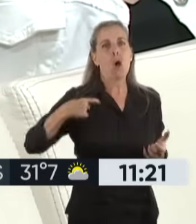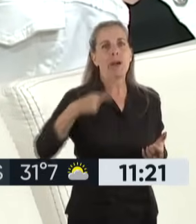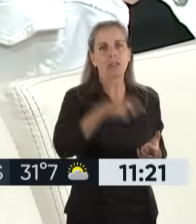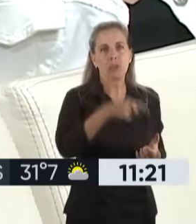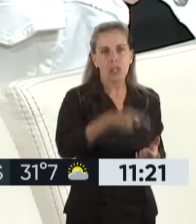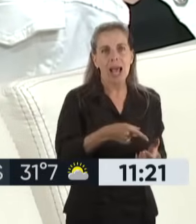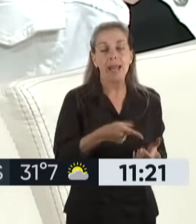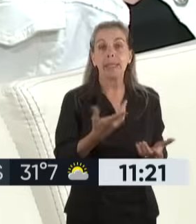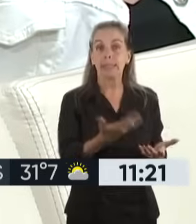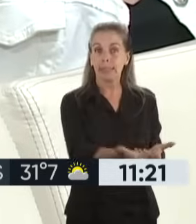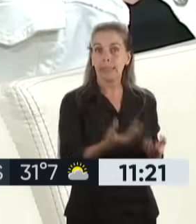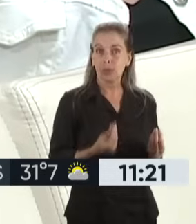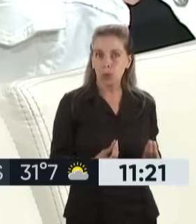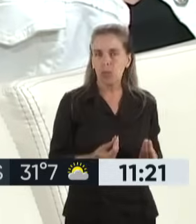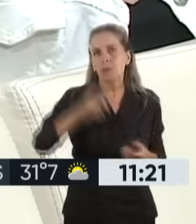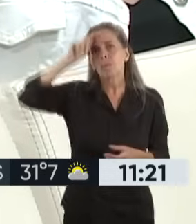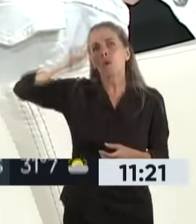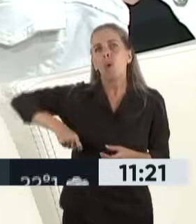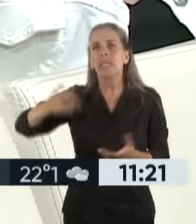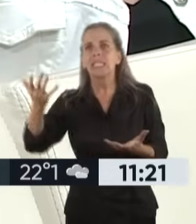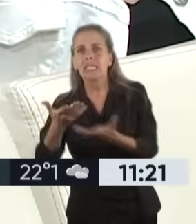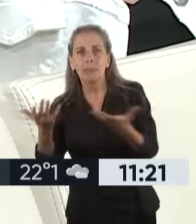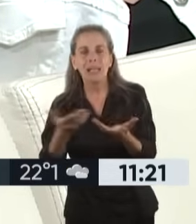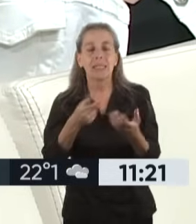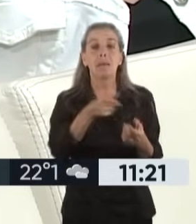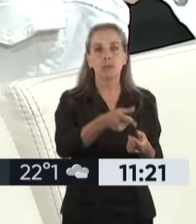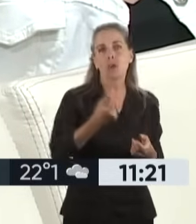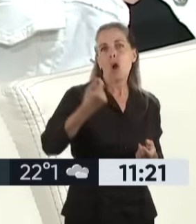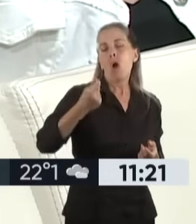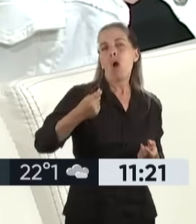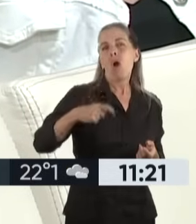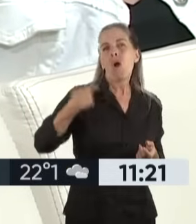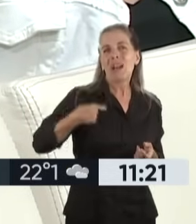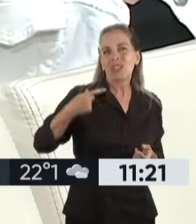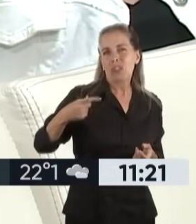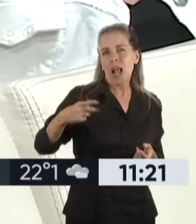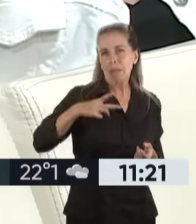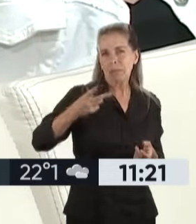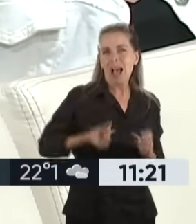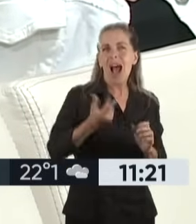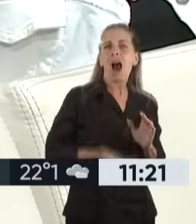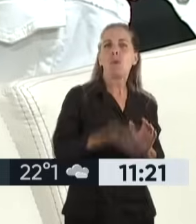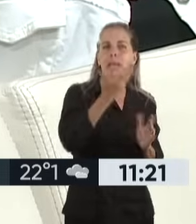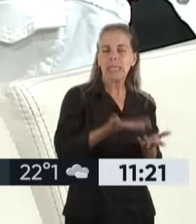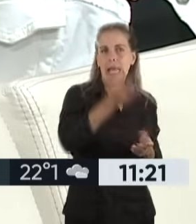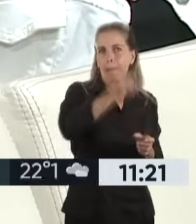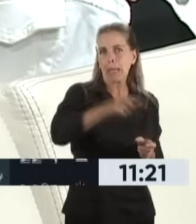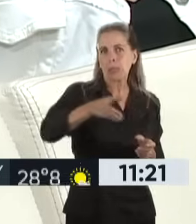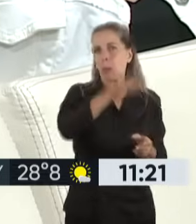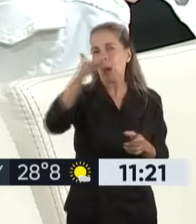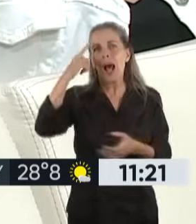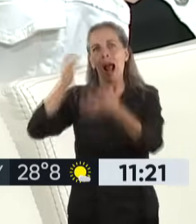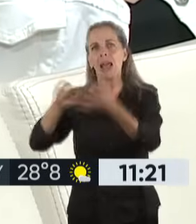siendo acogidas por los jueces debido al monto de las mismas. Y es la siguiente: ¿qué tiene que ver,